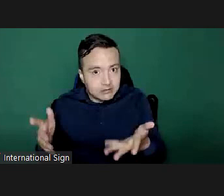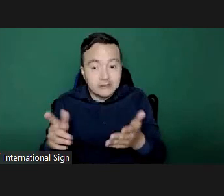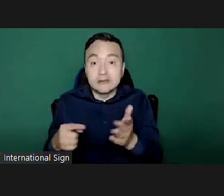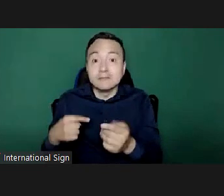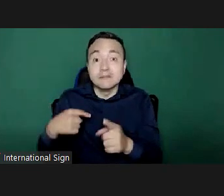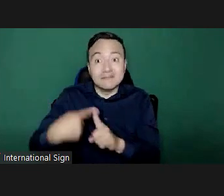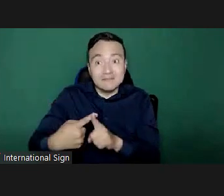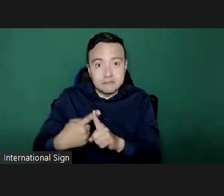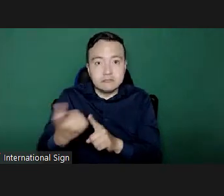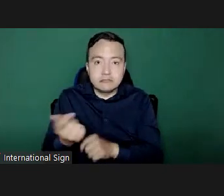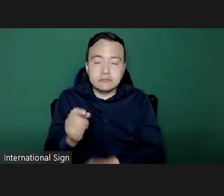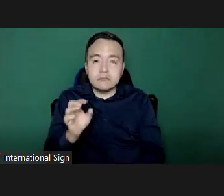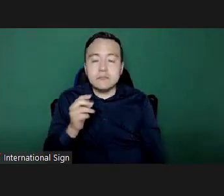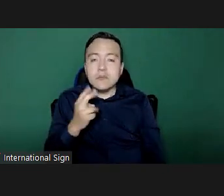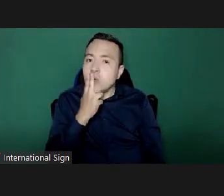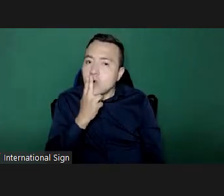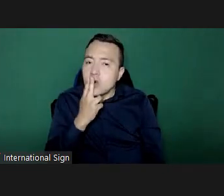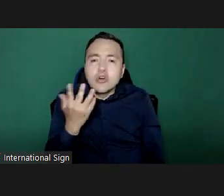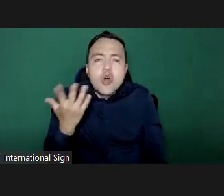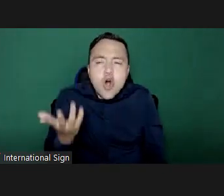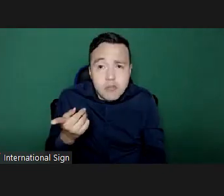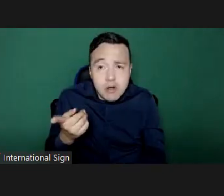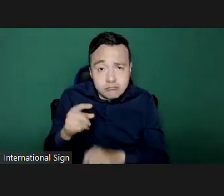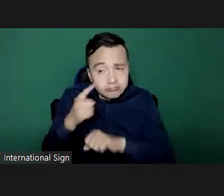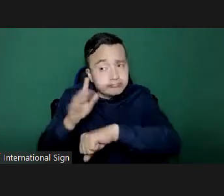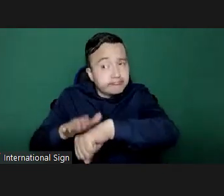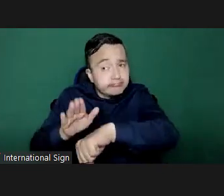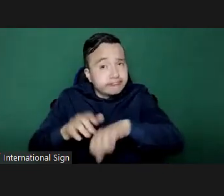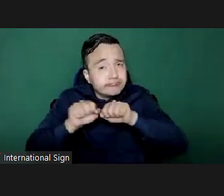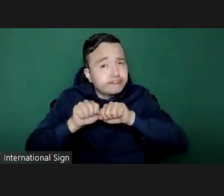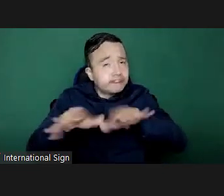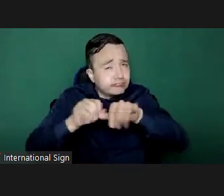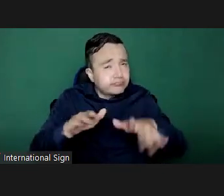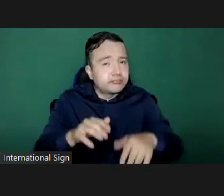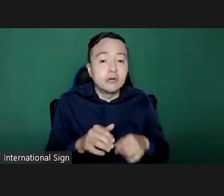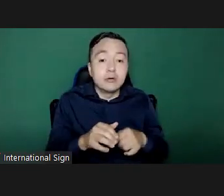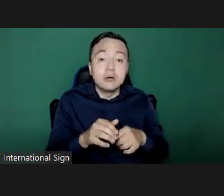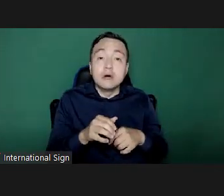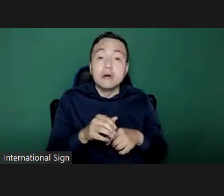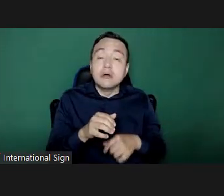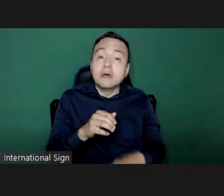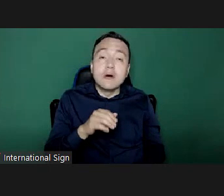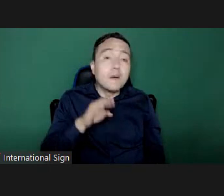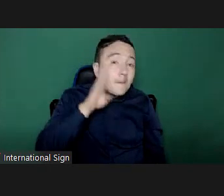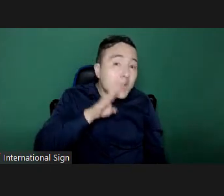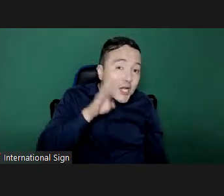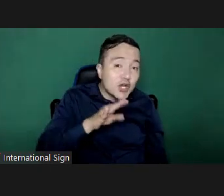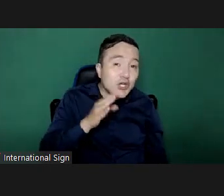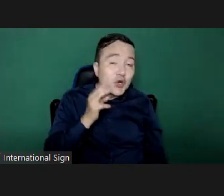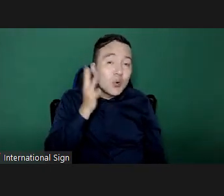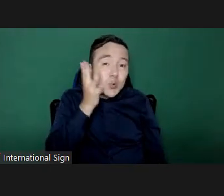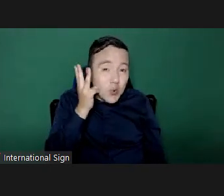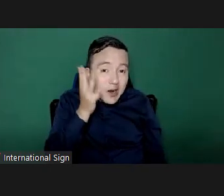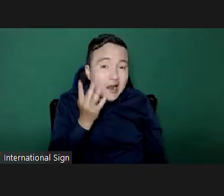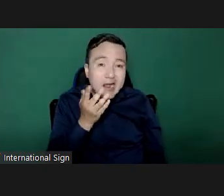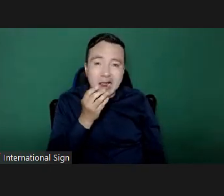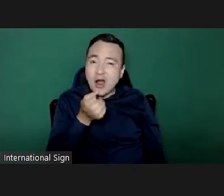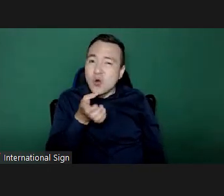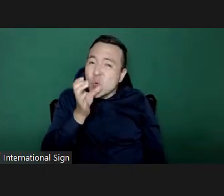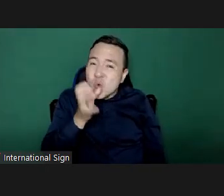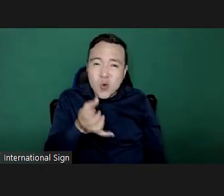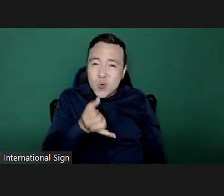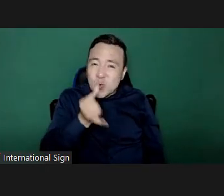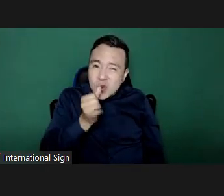Todo esto ojalá sirva para frenar el uso del tabaco o el uso